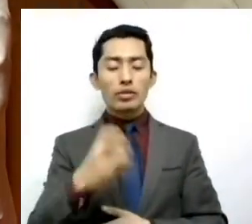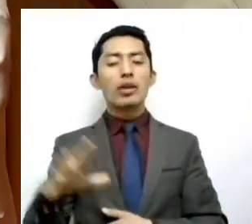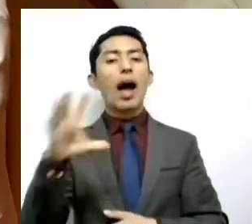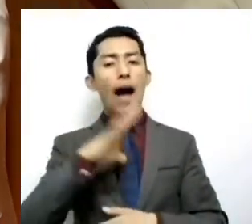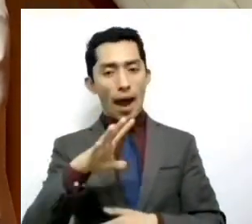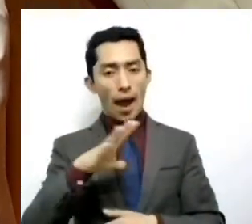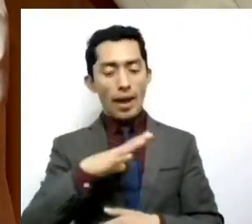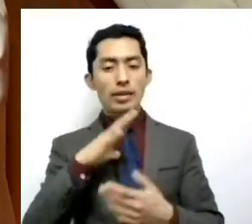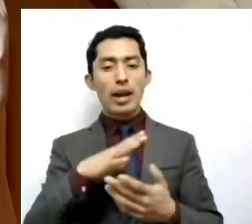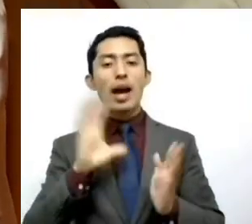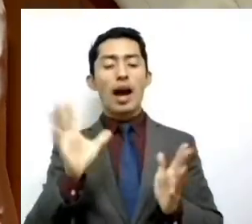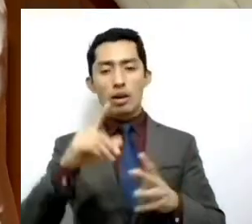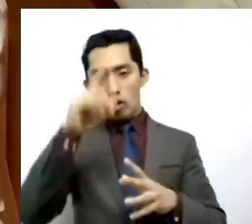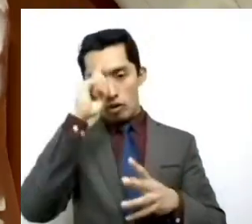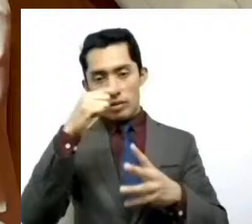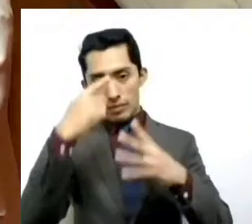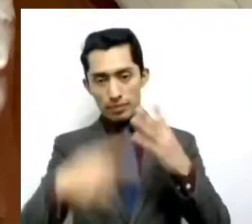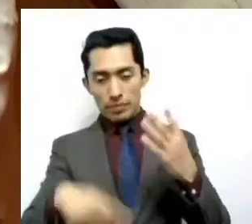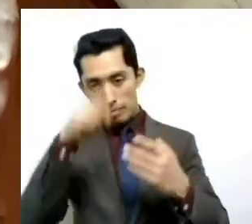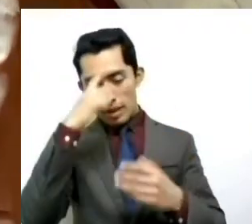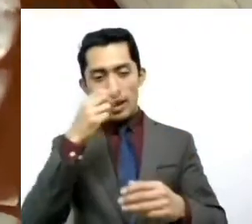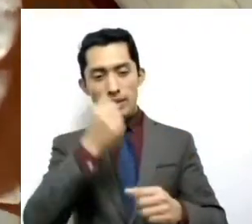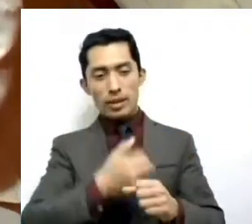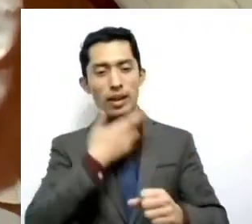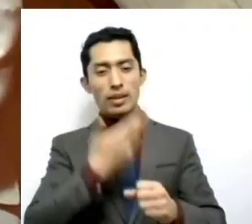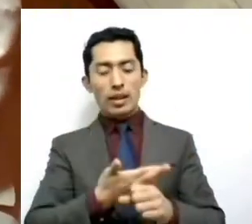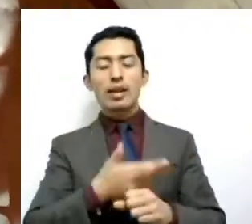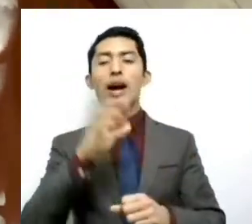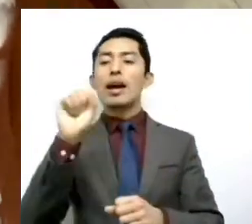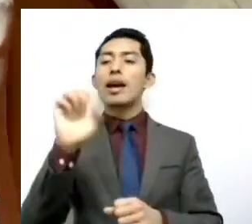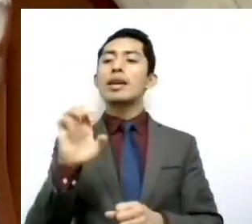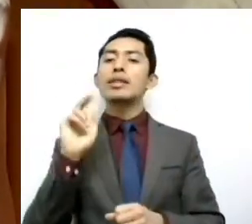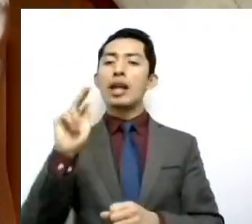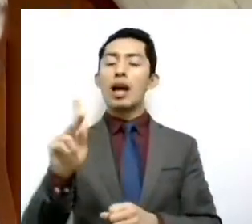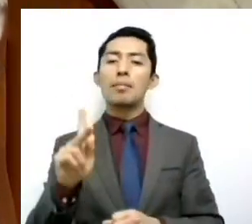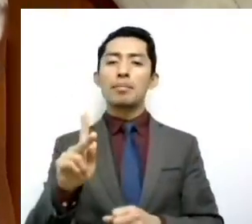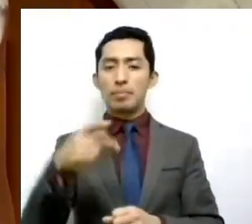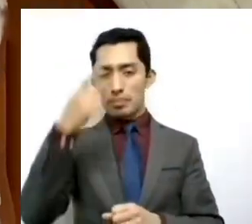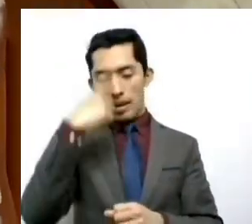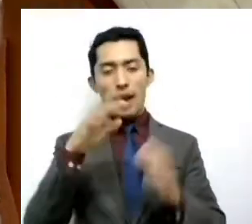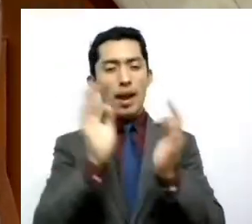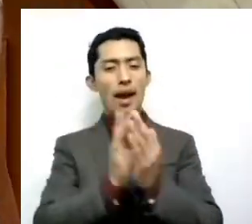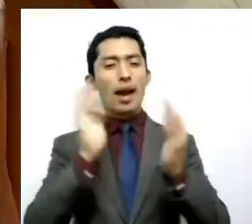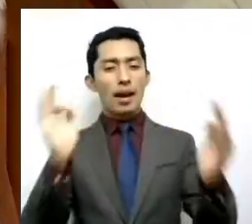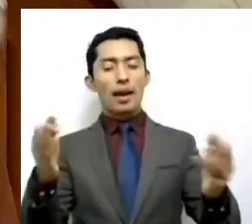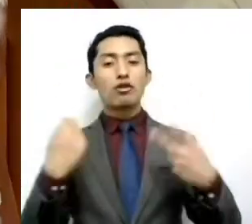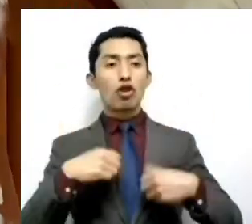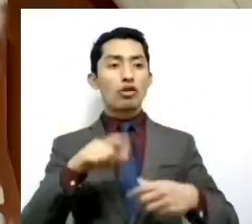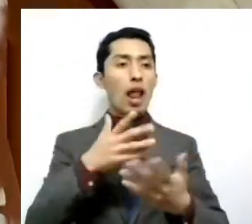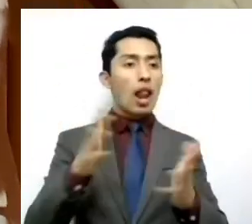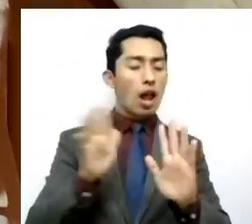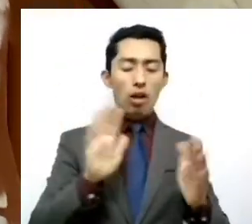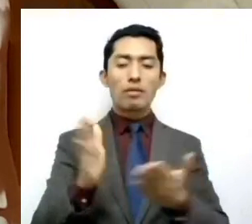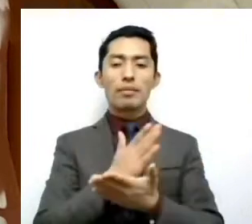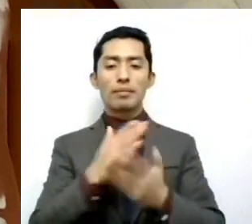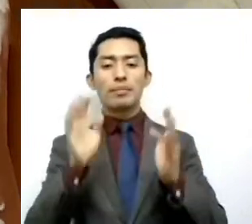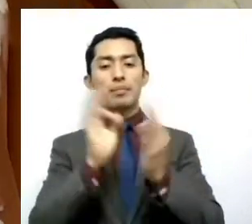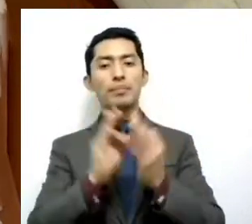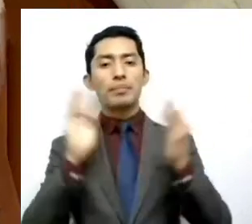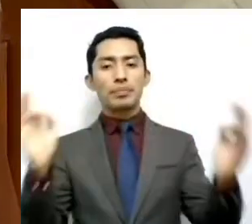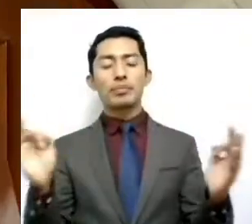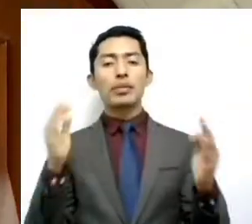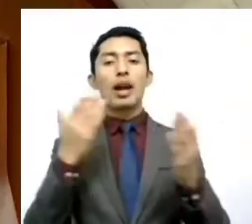ha anunciado la Secretaría de Educación Pública de distanciamiento social están en el óptimo